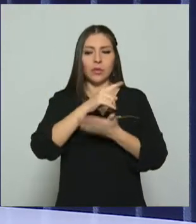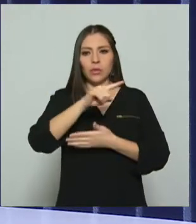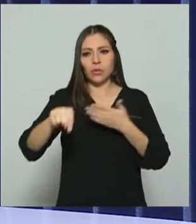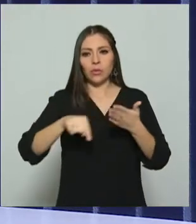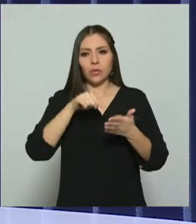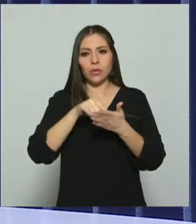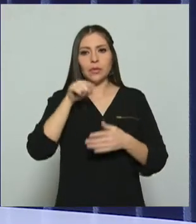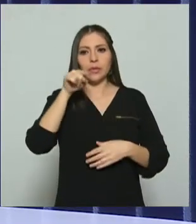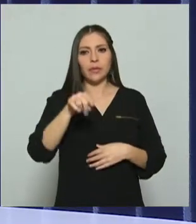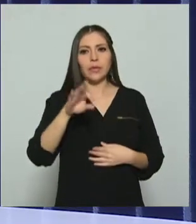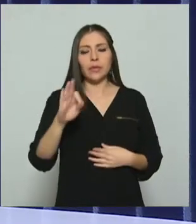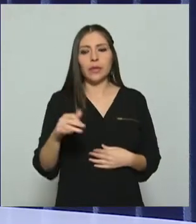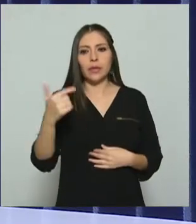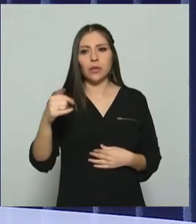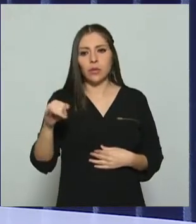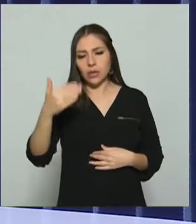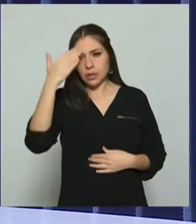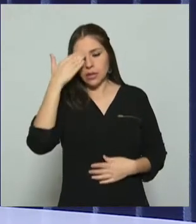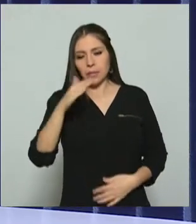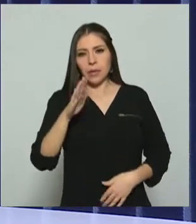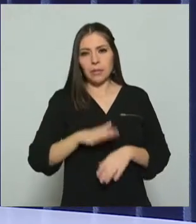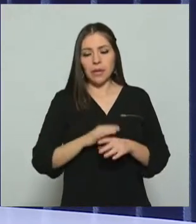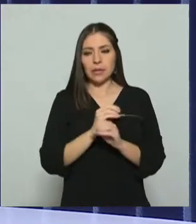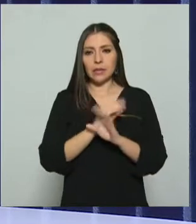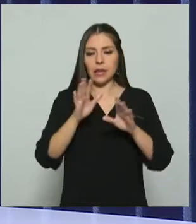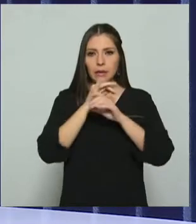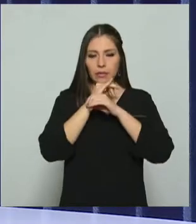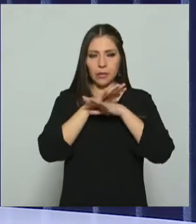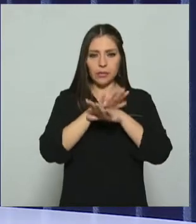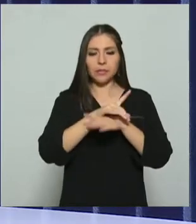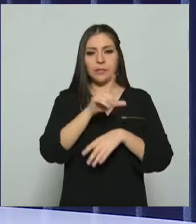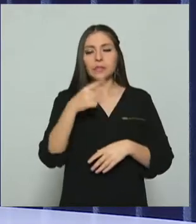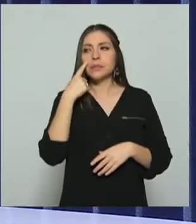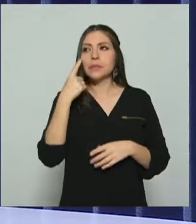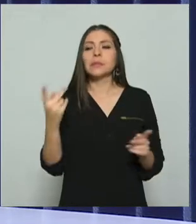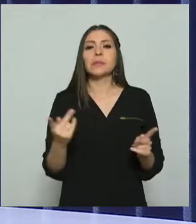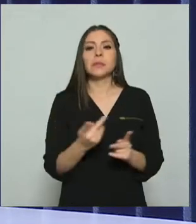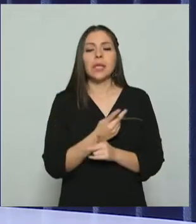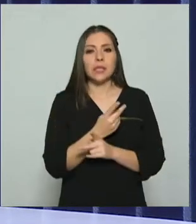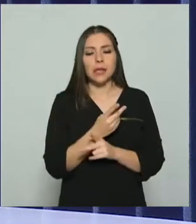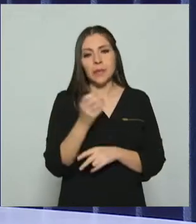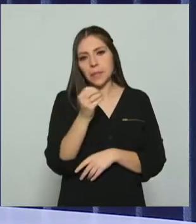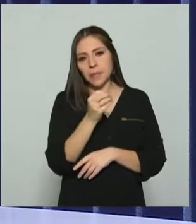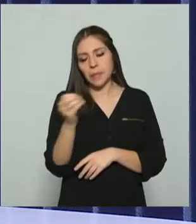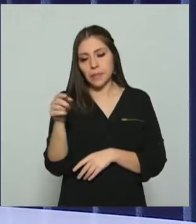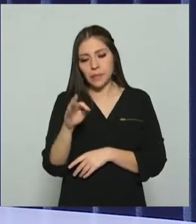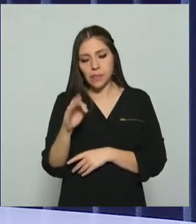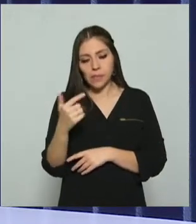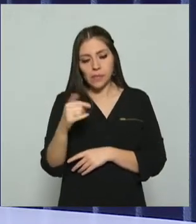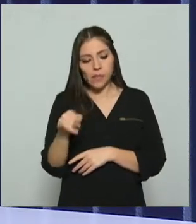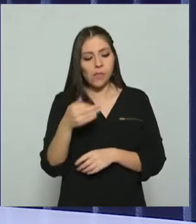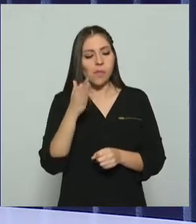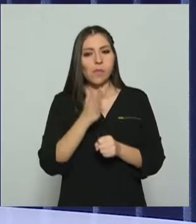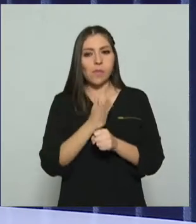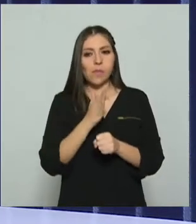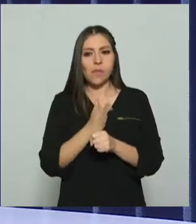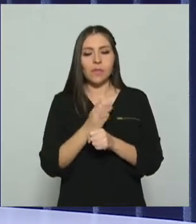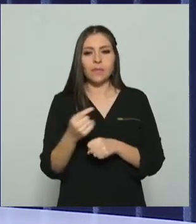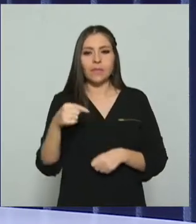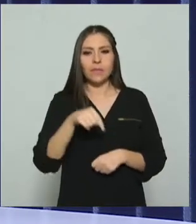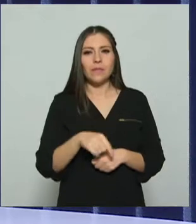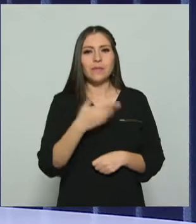la Fiscalía para tener la información más fresca. Vamos a darle seguimiento puntual de lo que ocurre en la Fiscalía. Mientras tanto, aquí estamos y me da